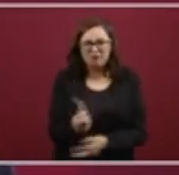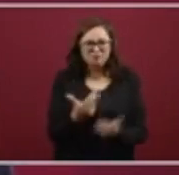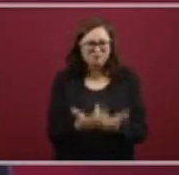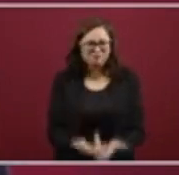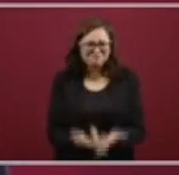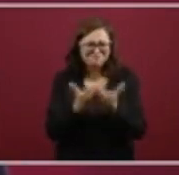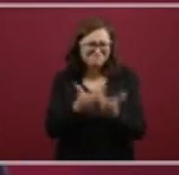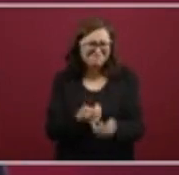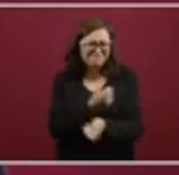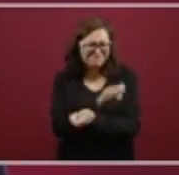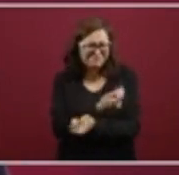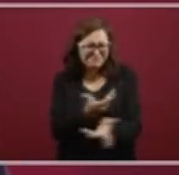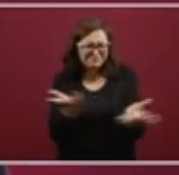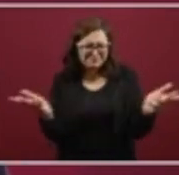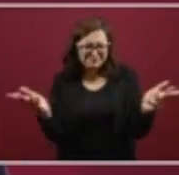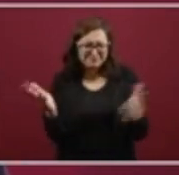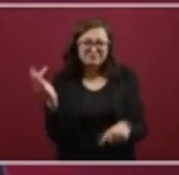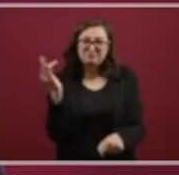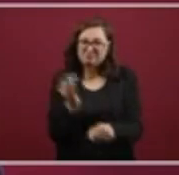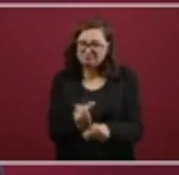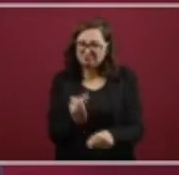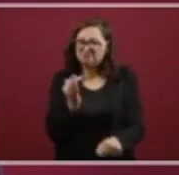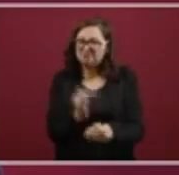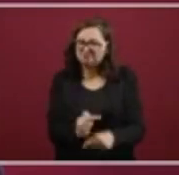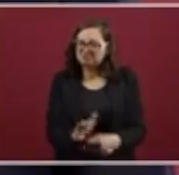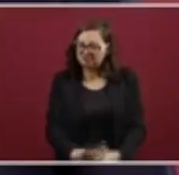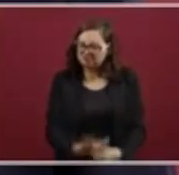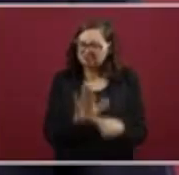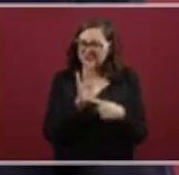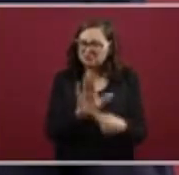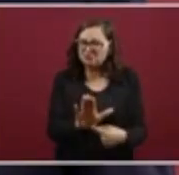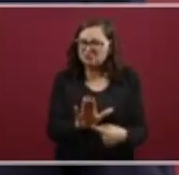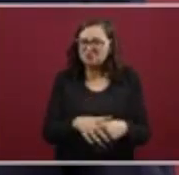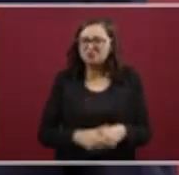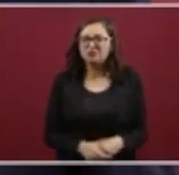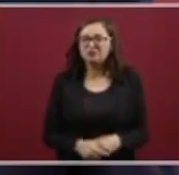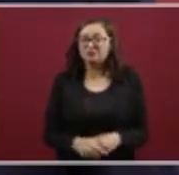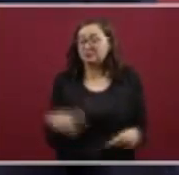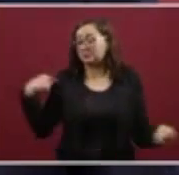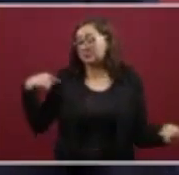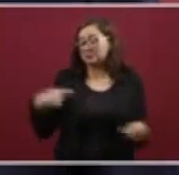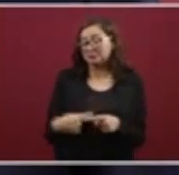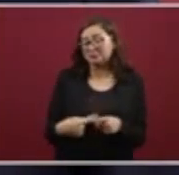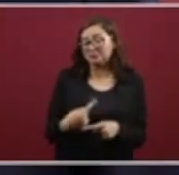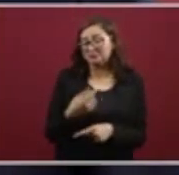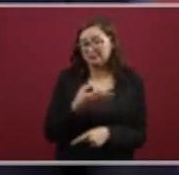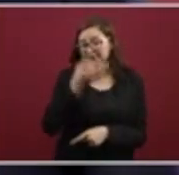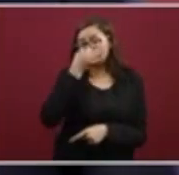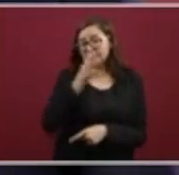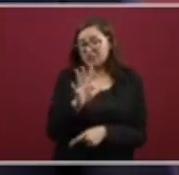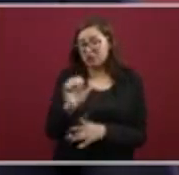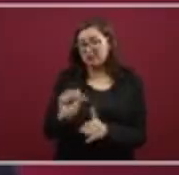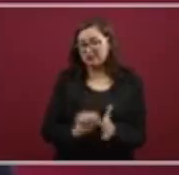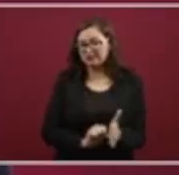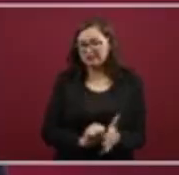como en este gobierno, tan solo en el tiempo que llevamos,